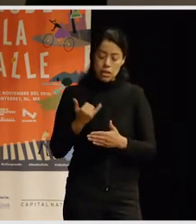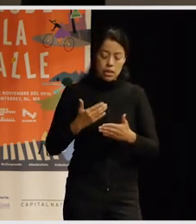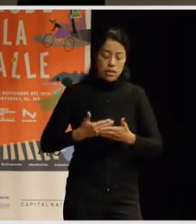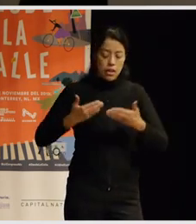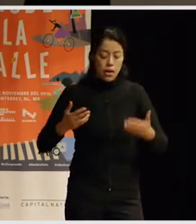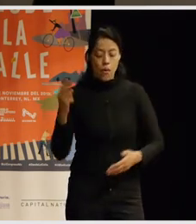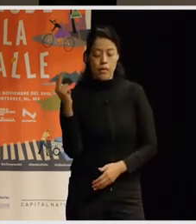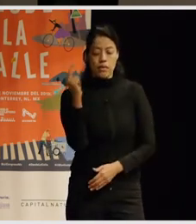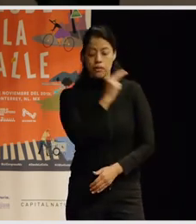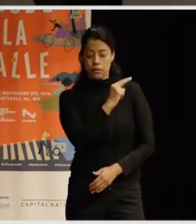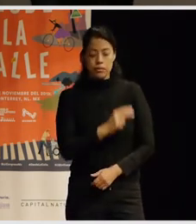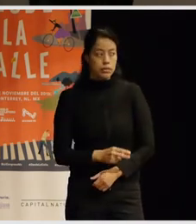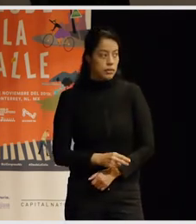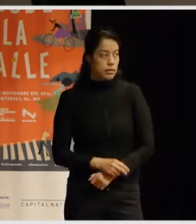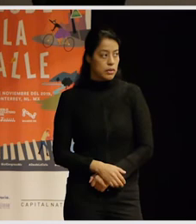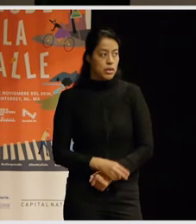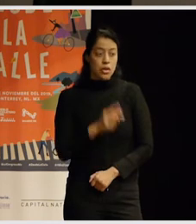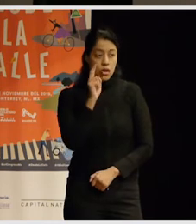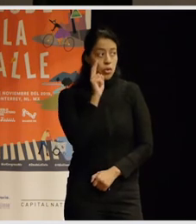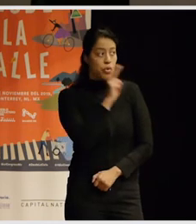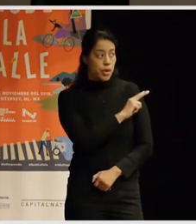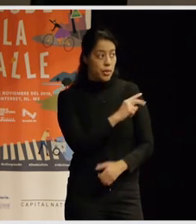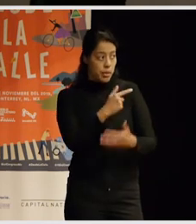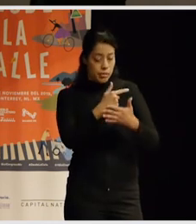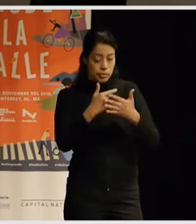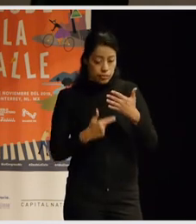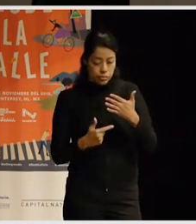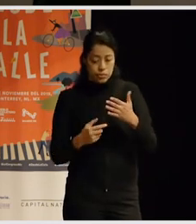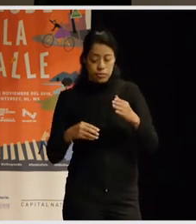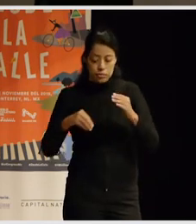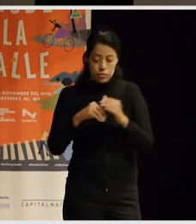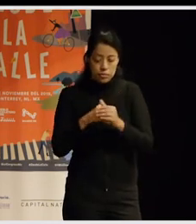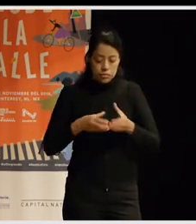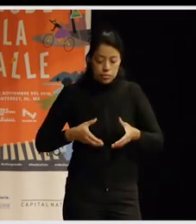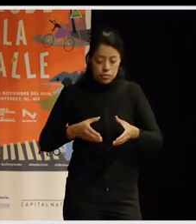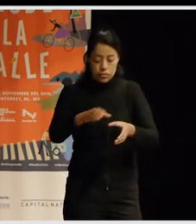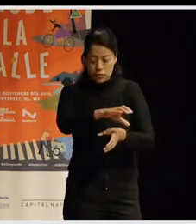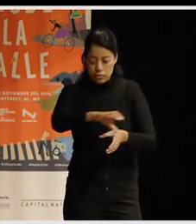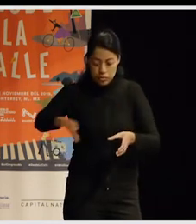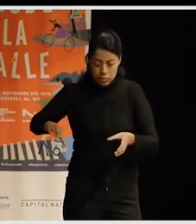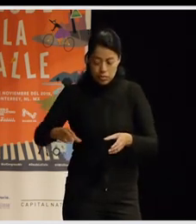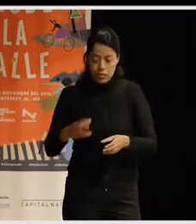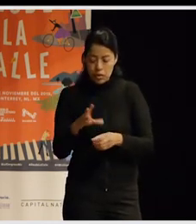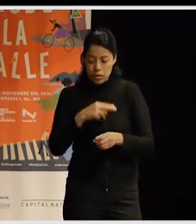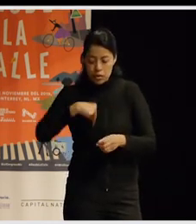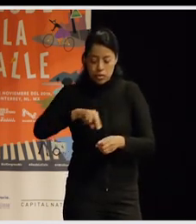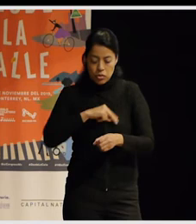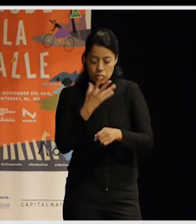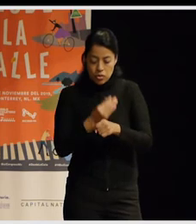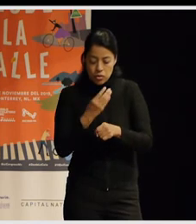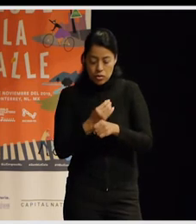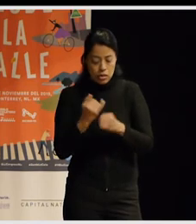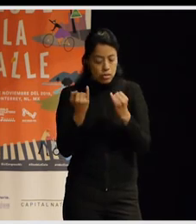él si se dan cuenta y qué parte de lo que vemos en el índice de seguridad en cruces peatonales que armamos en camina en la ciudad